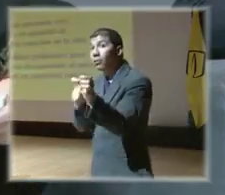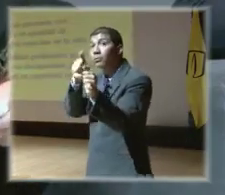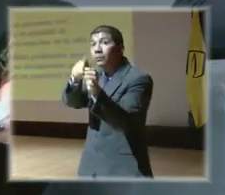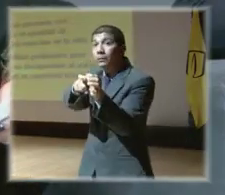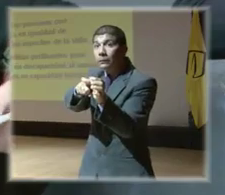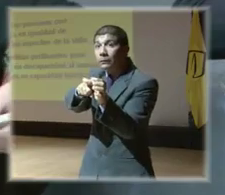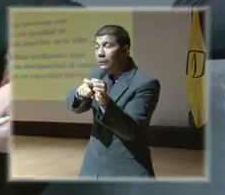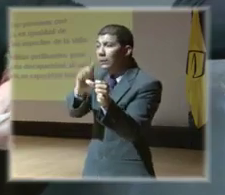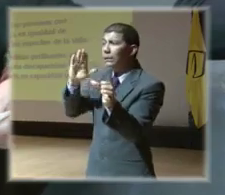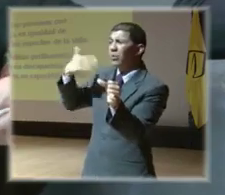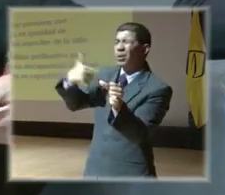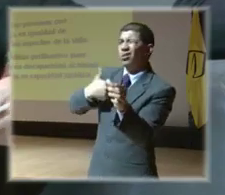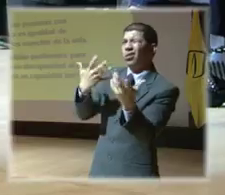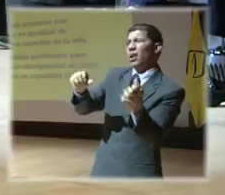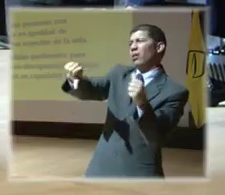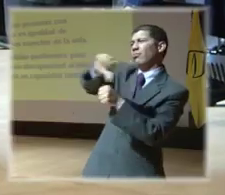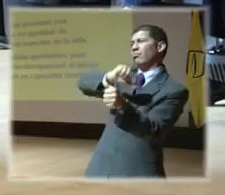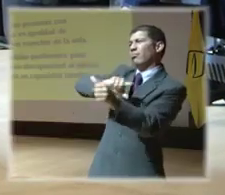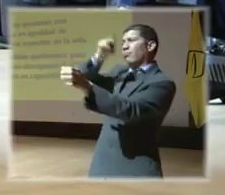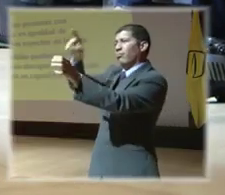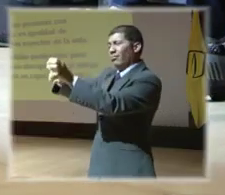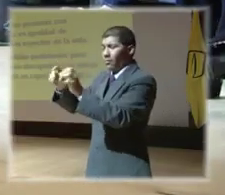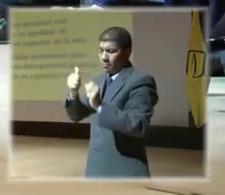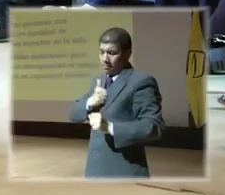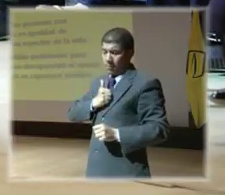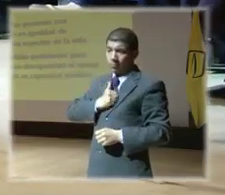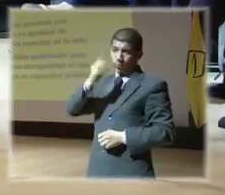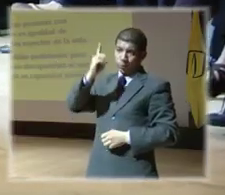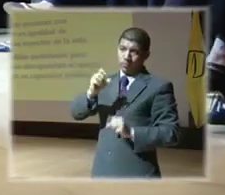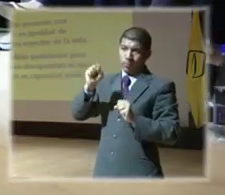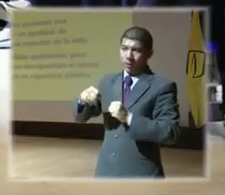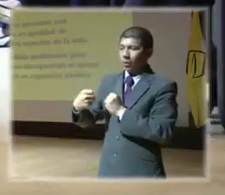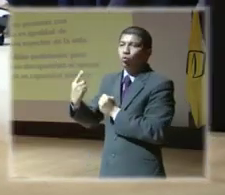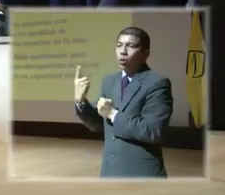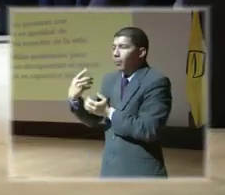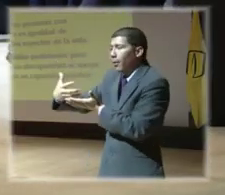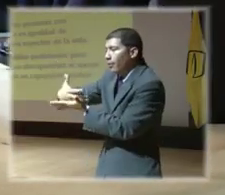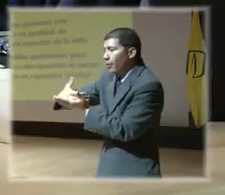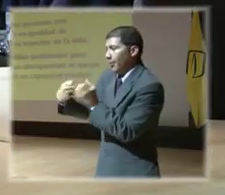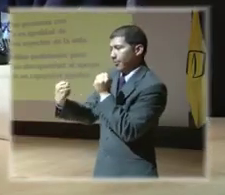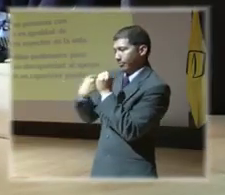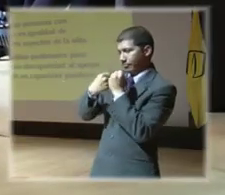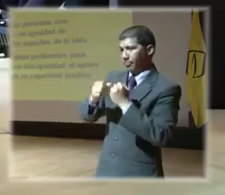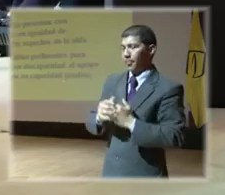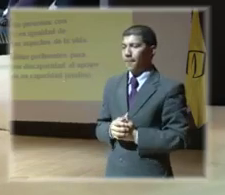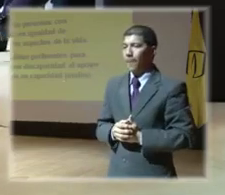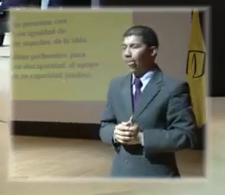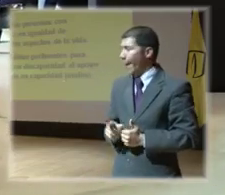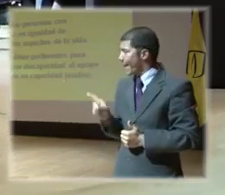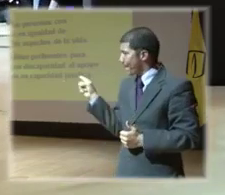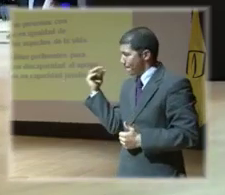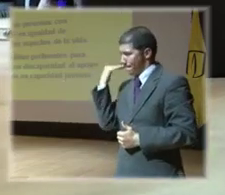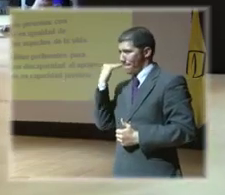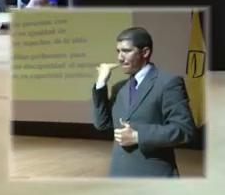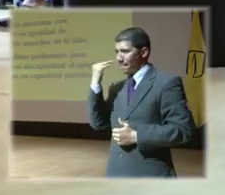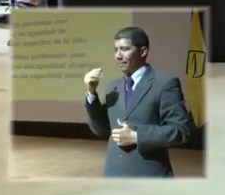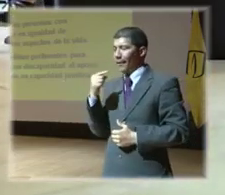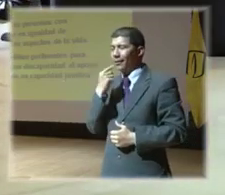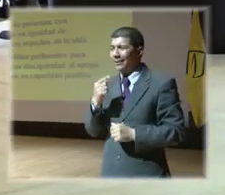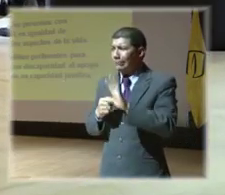Agustina. Una cosita para agregar, ¿no? ¿Cuáles son los requisitos, pensando en una futura reforma, ¿no? Y el primero, y